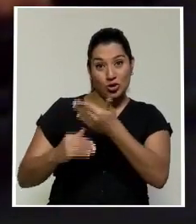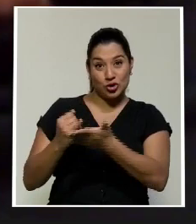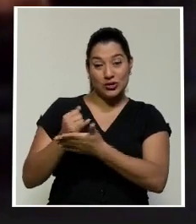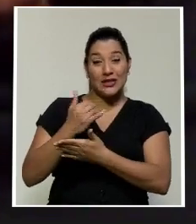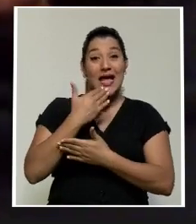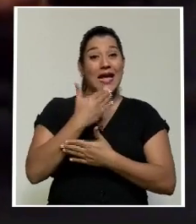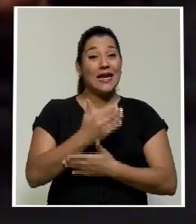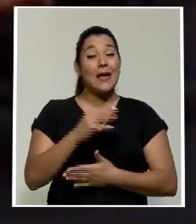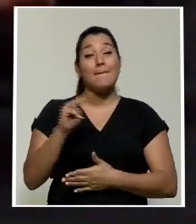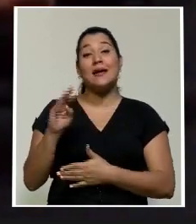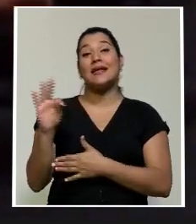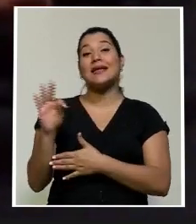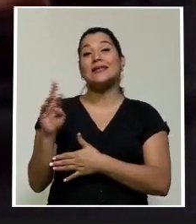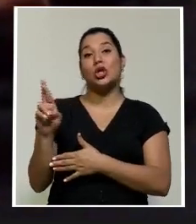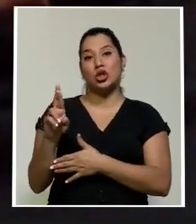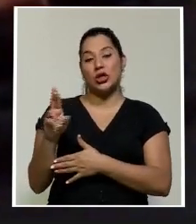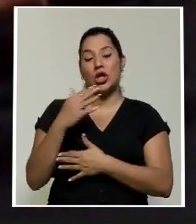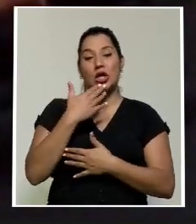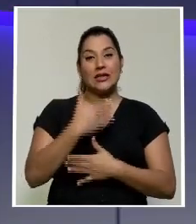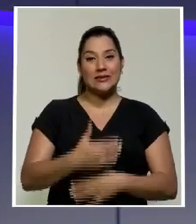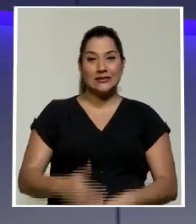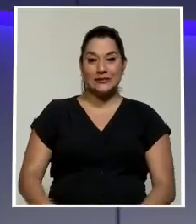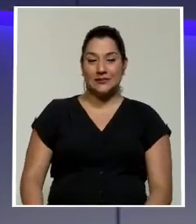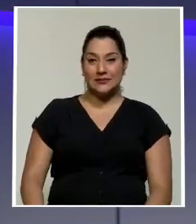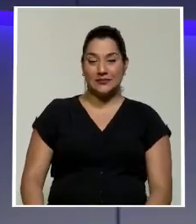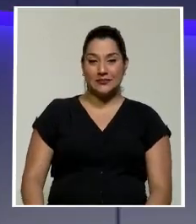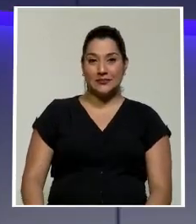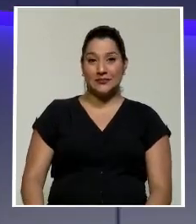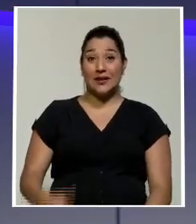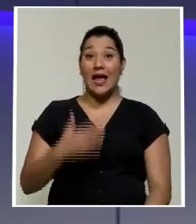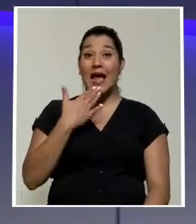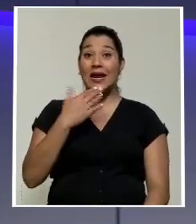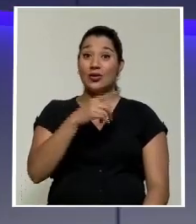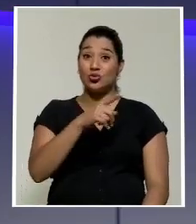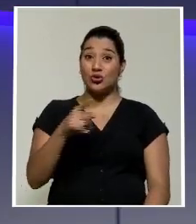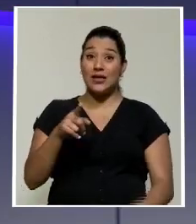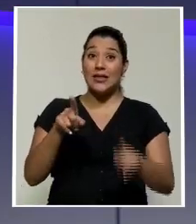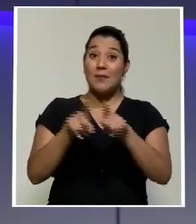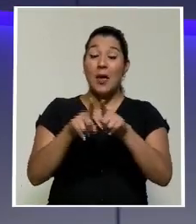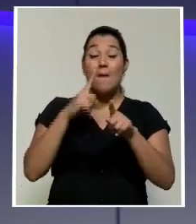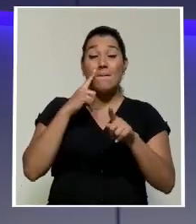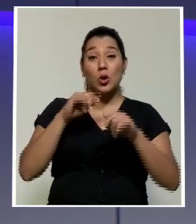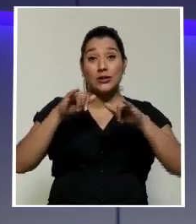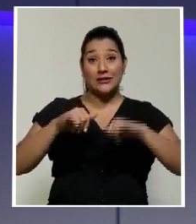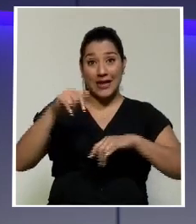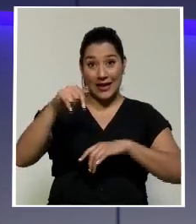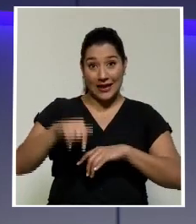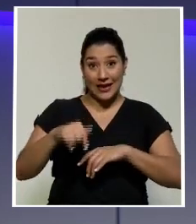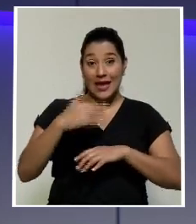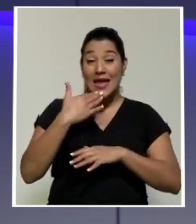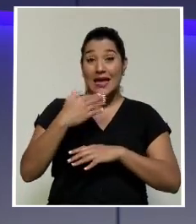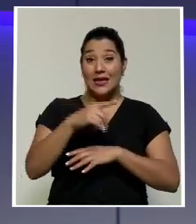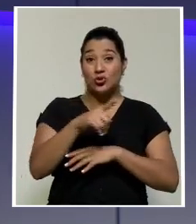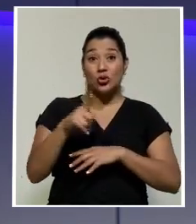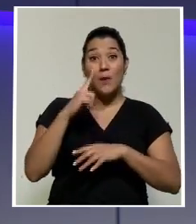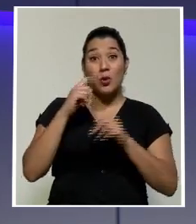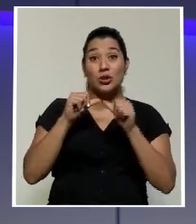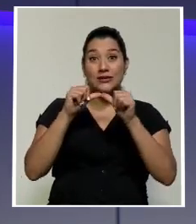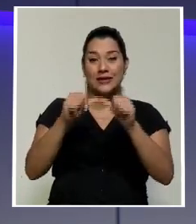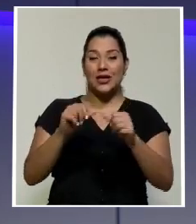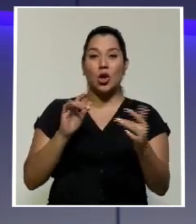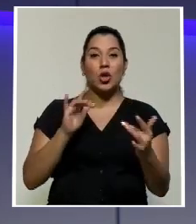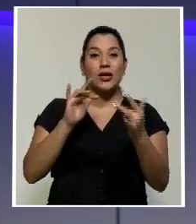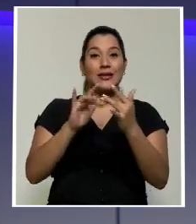gracias. María Teresa Ronderos, gracias. Y gracias a ustedes también por estar ahí, por continuar